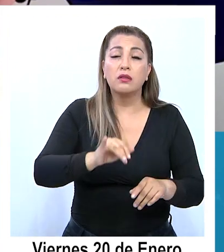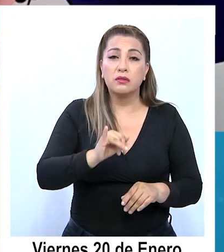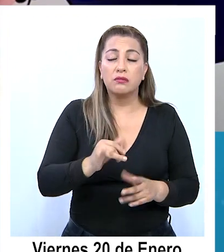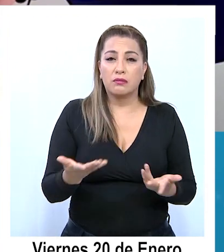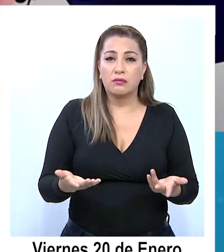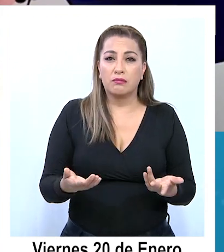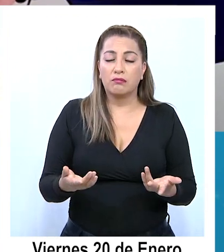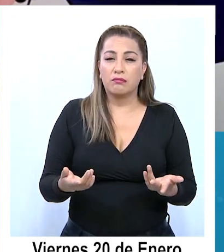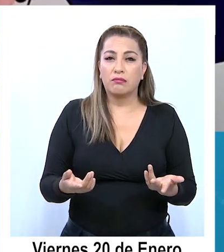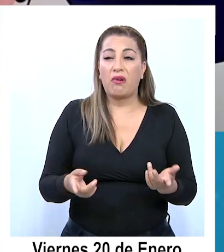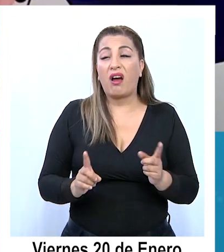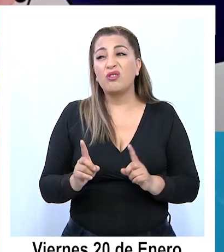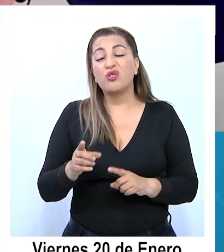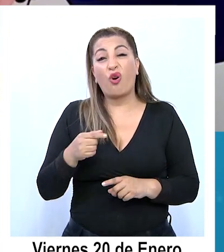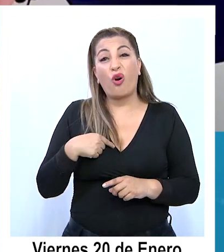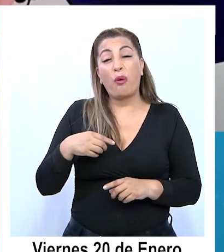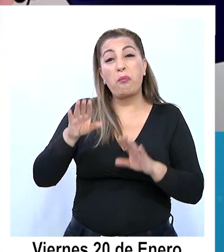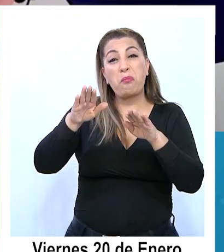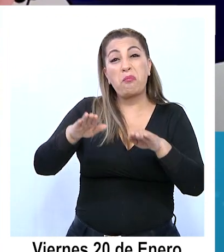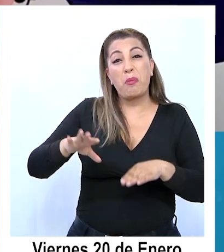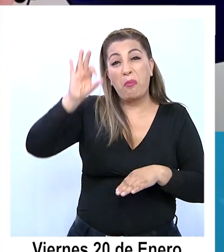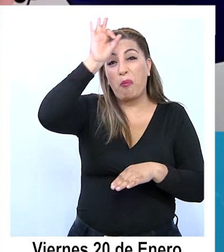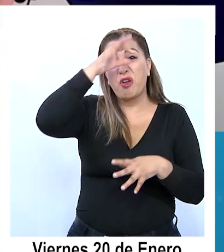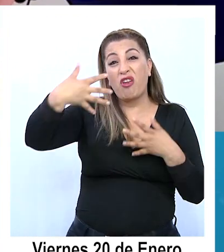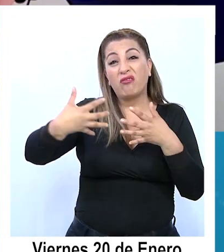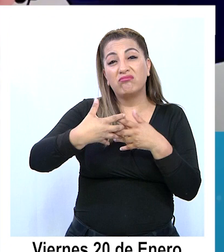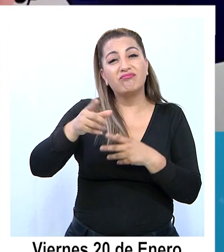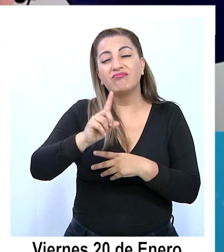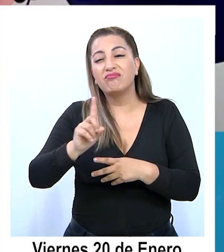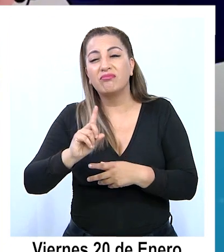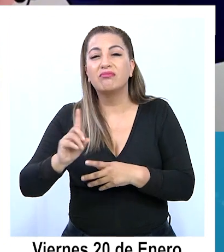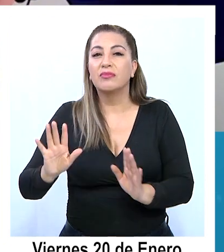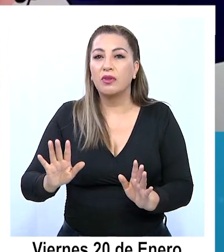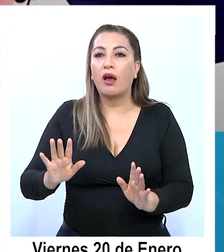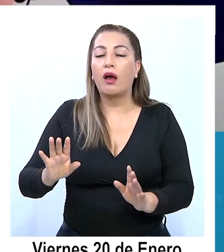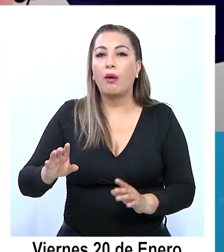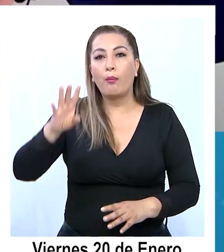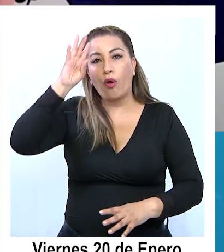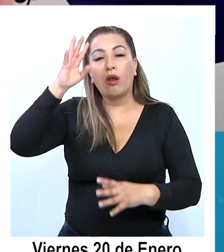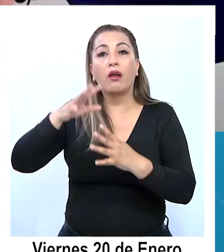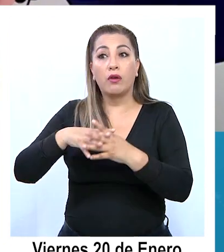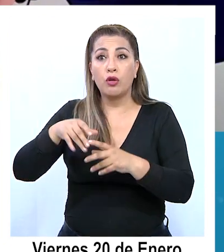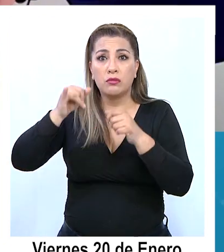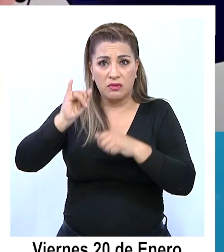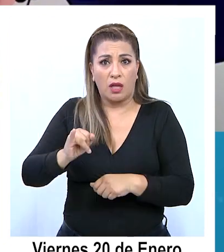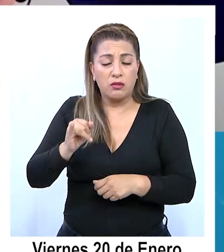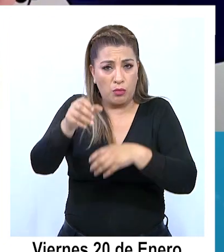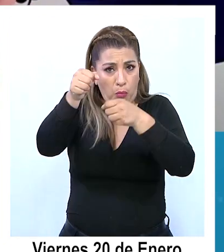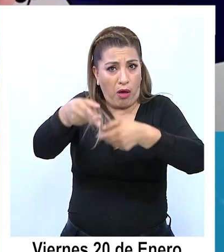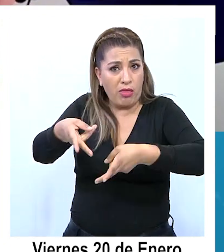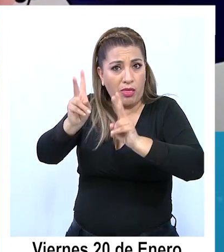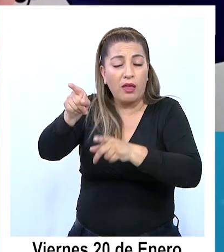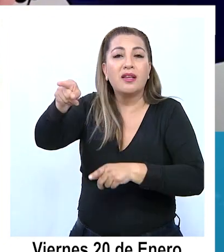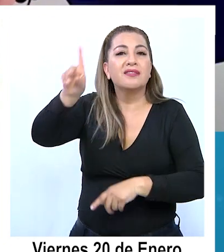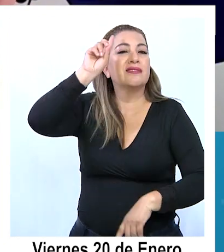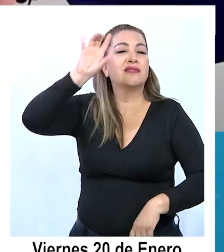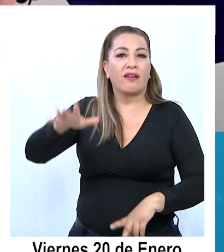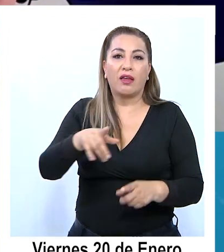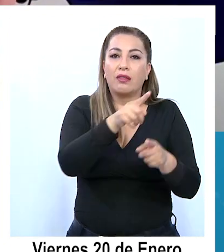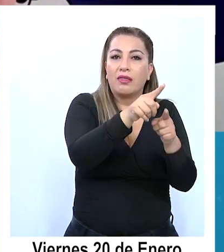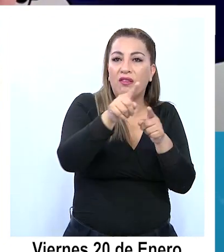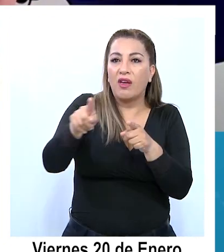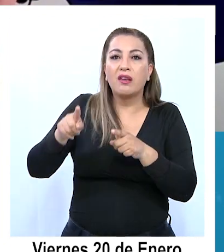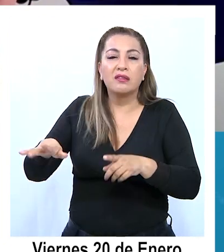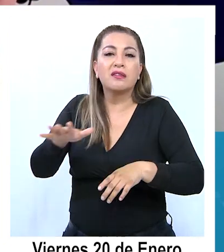todas esas declaraciones, porque creo que ellos sí han demostrado que lo están, porque han tenido en